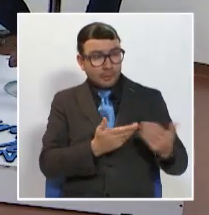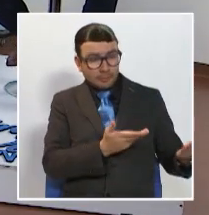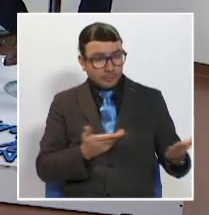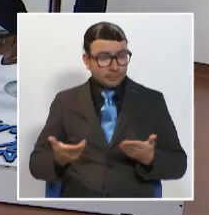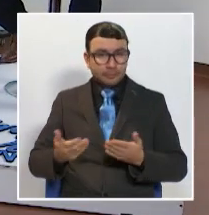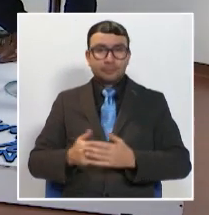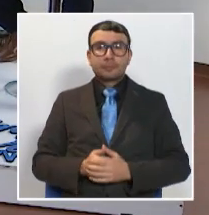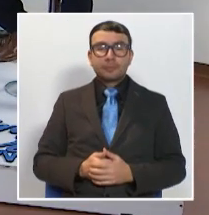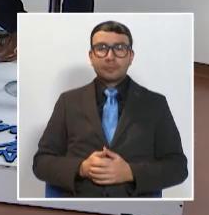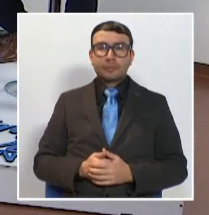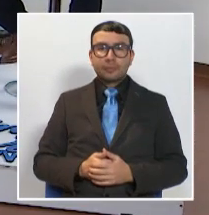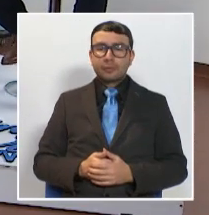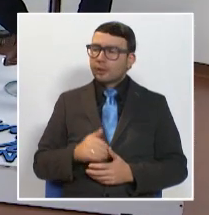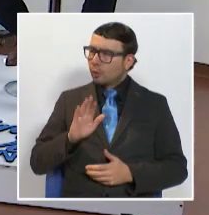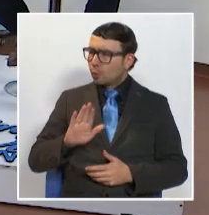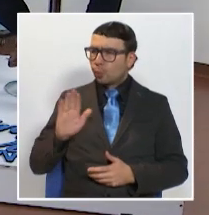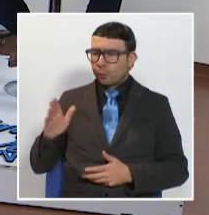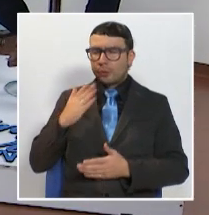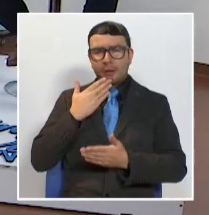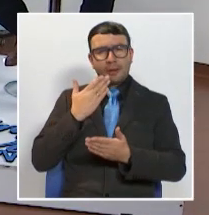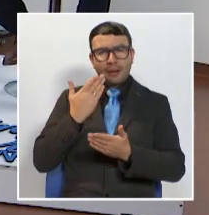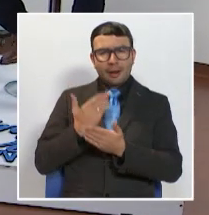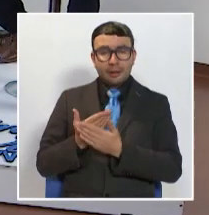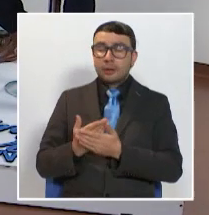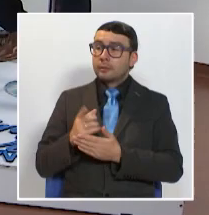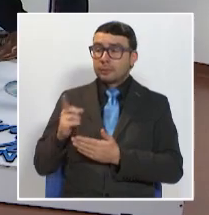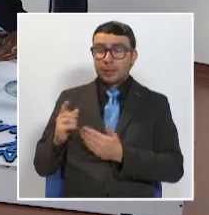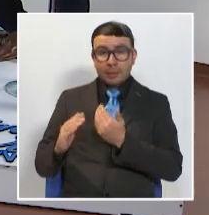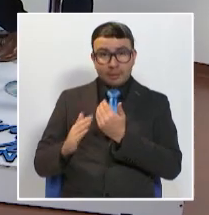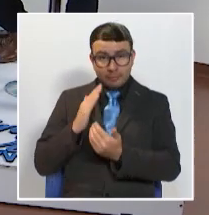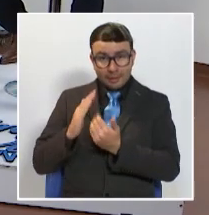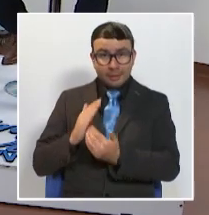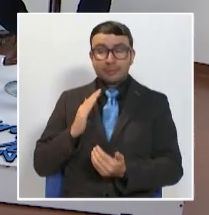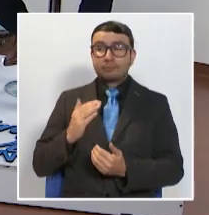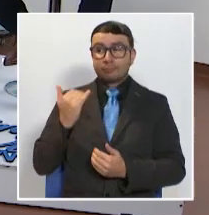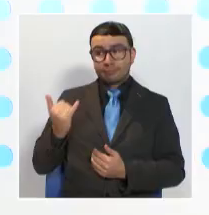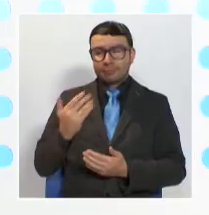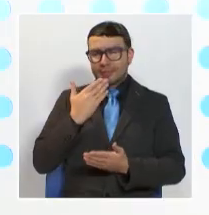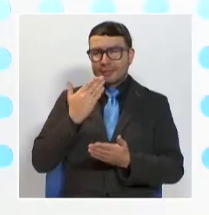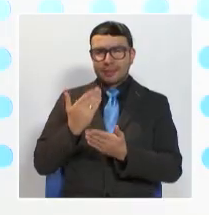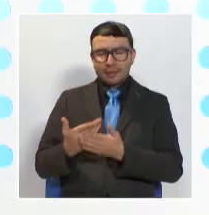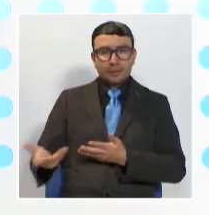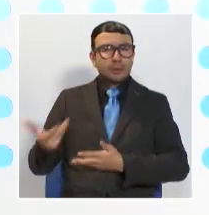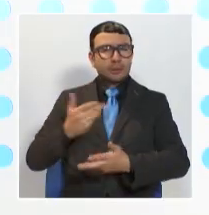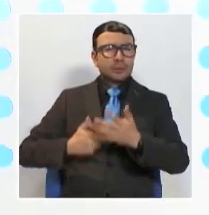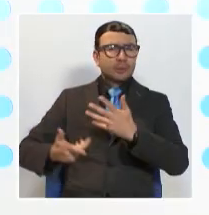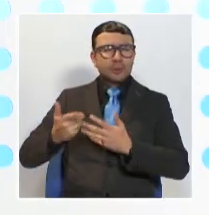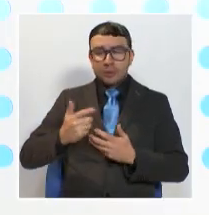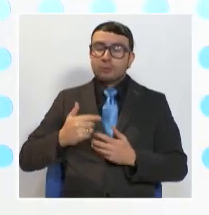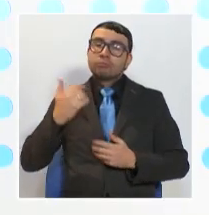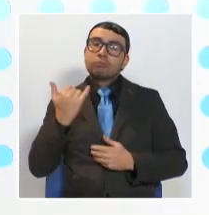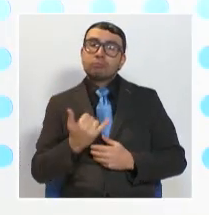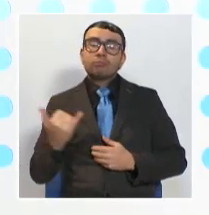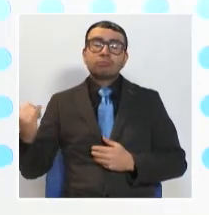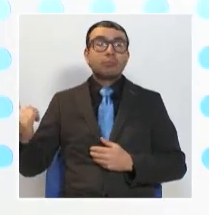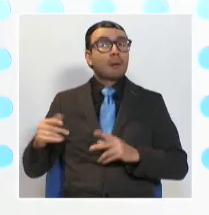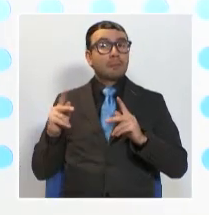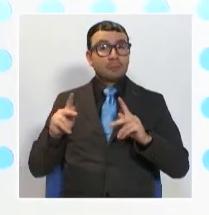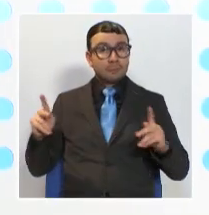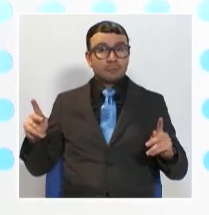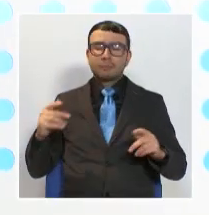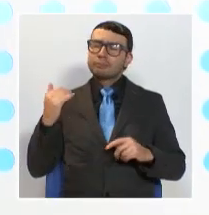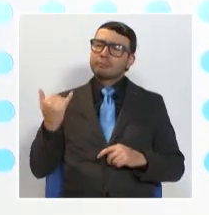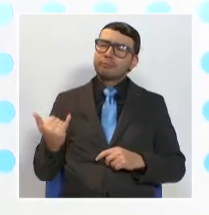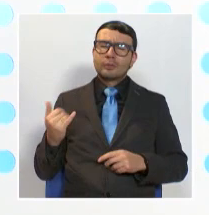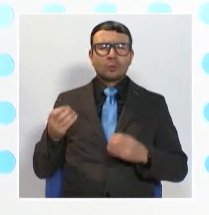Conexión Vital. A ustedes muchísimas gracias por la invitación y darme este espacio como para comunicarle a los pacientes